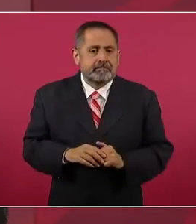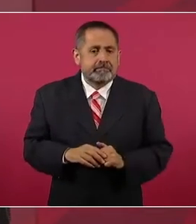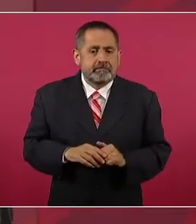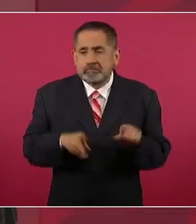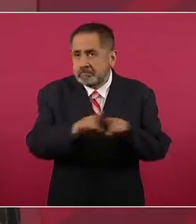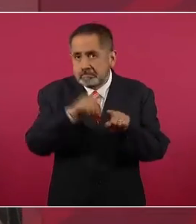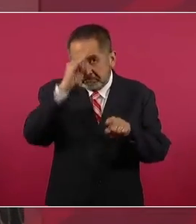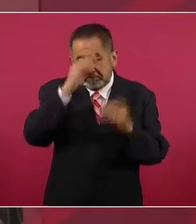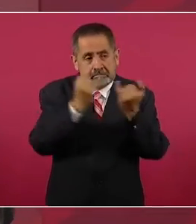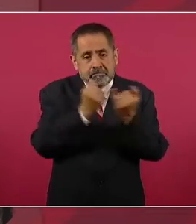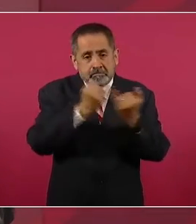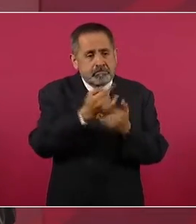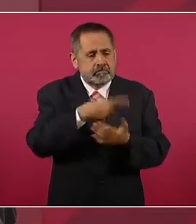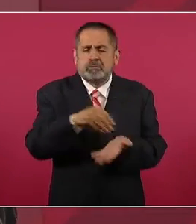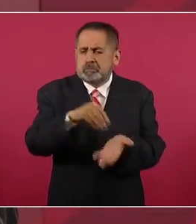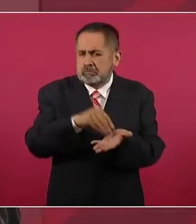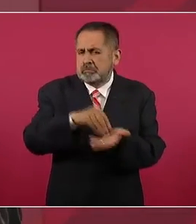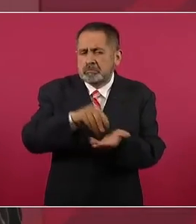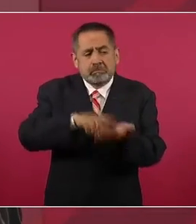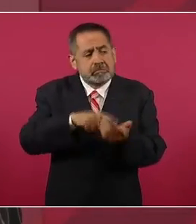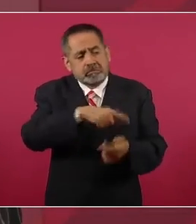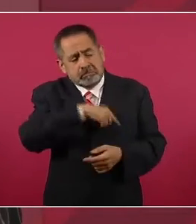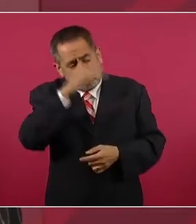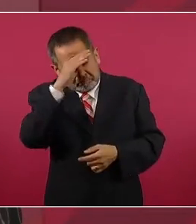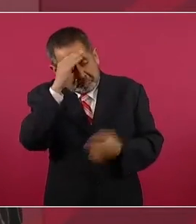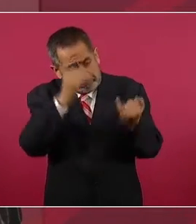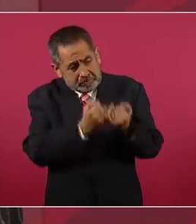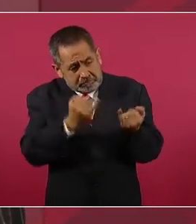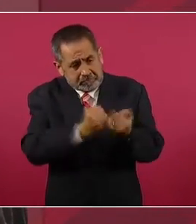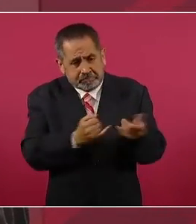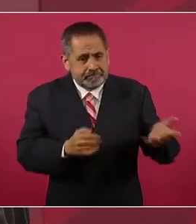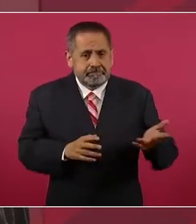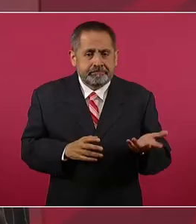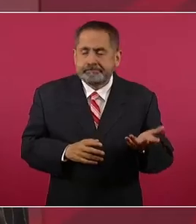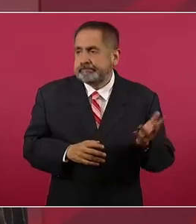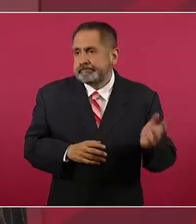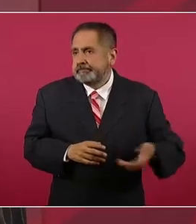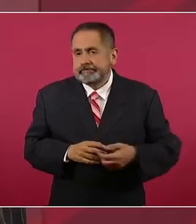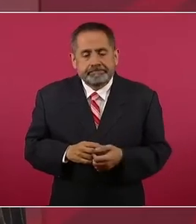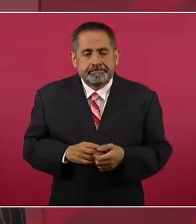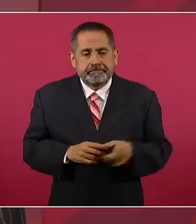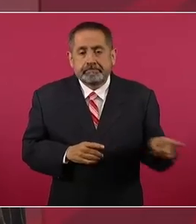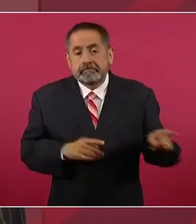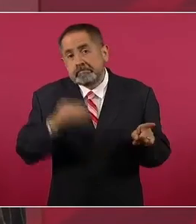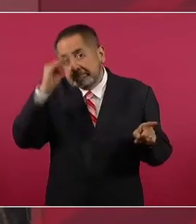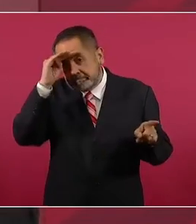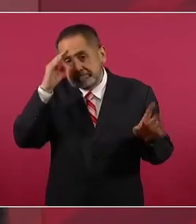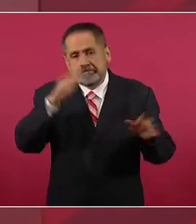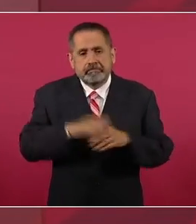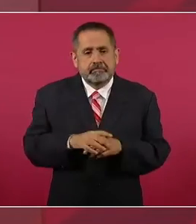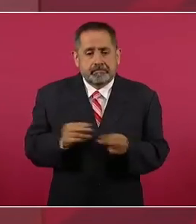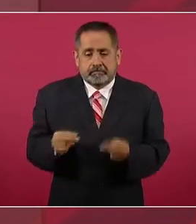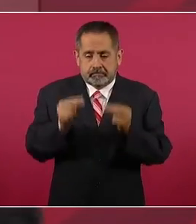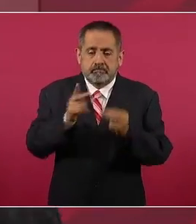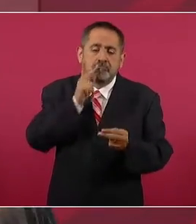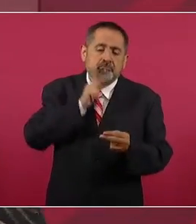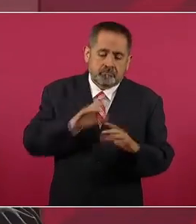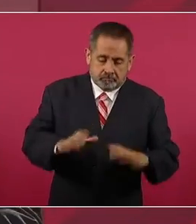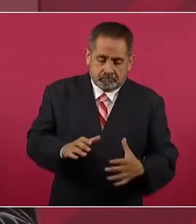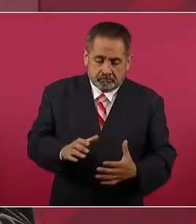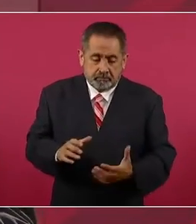pensaban lo mismo y siguen pensando lo mismo, que el negocio es vender petróleo